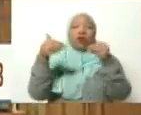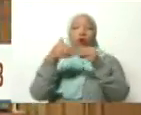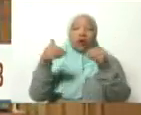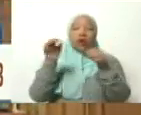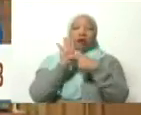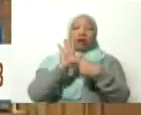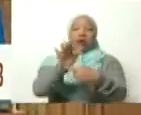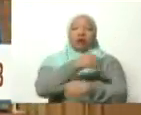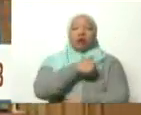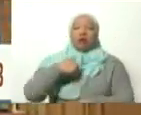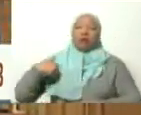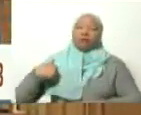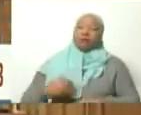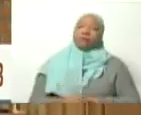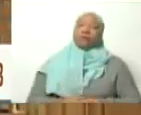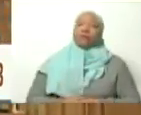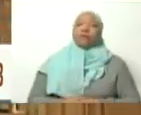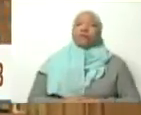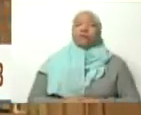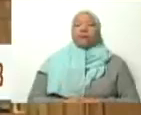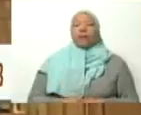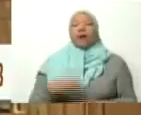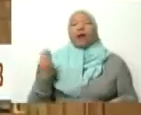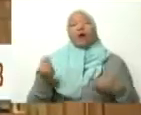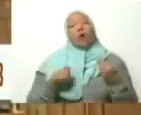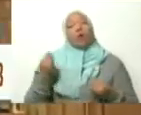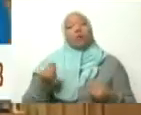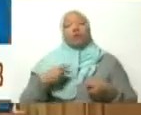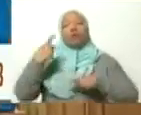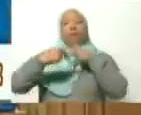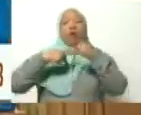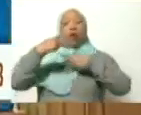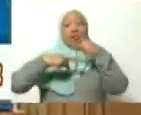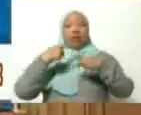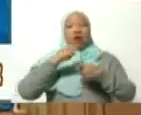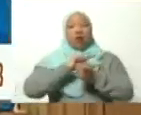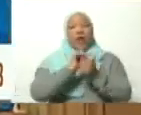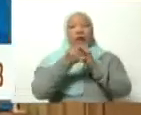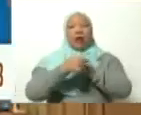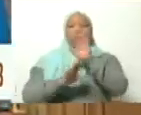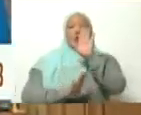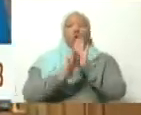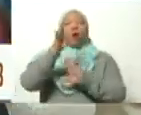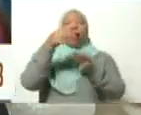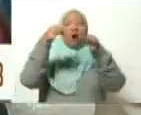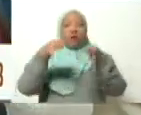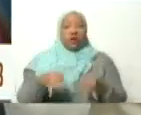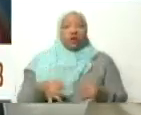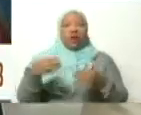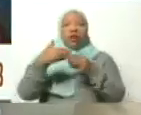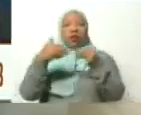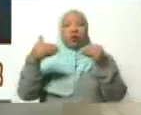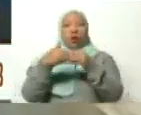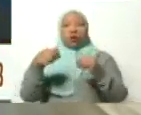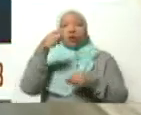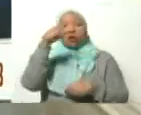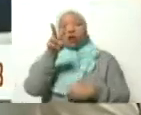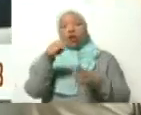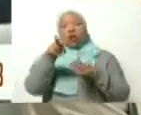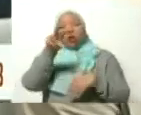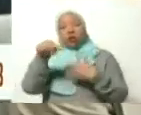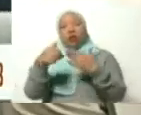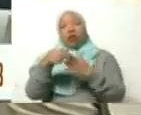mostrar cómo ha sido la política cambiaria y la evolución del dólar oficial en los años